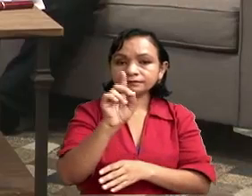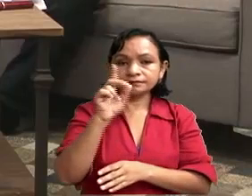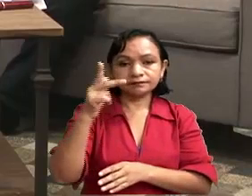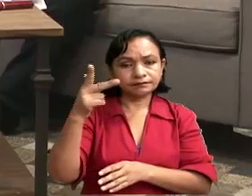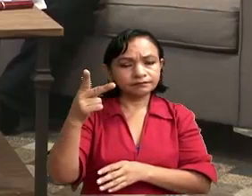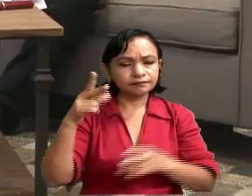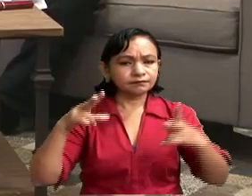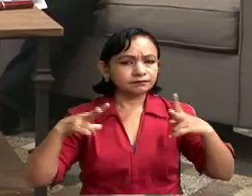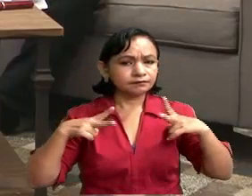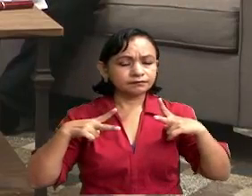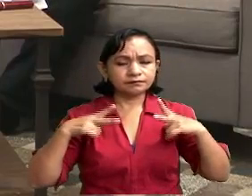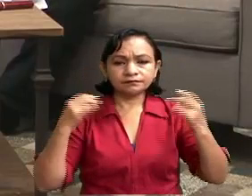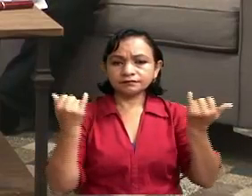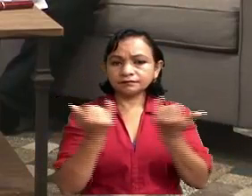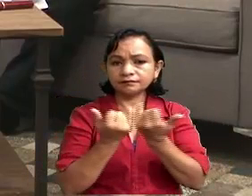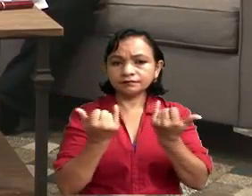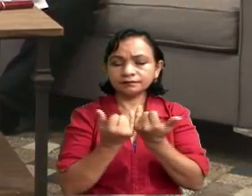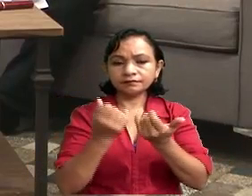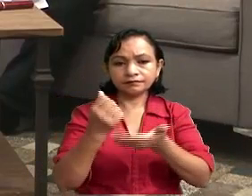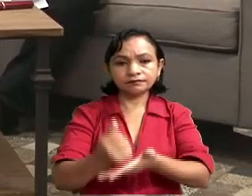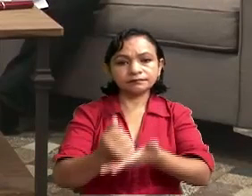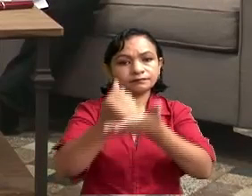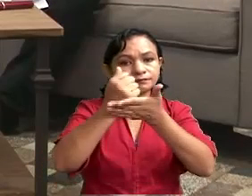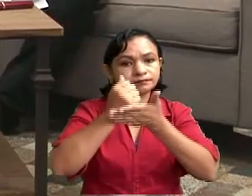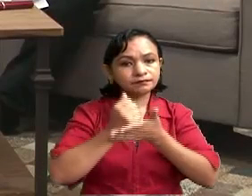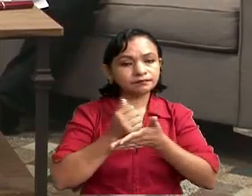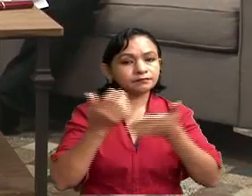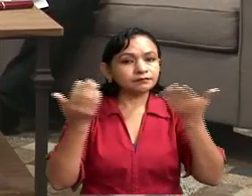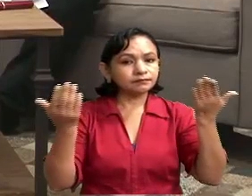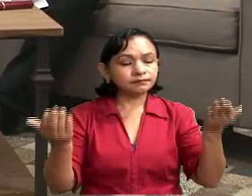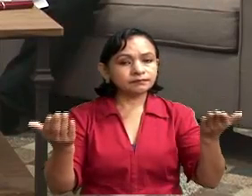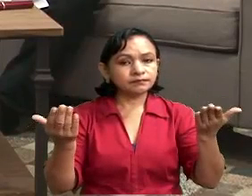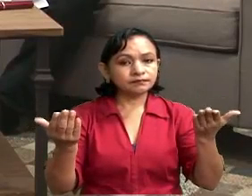abril. Eso le permite